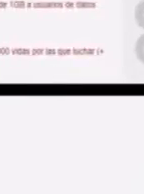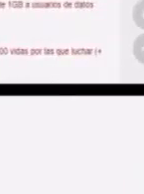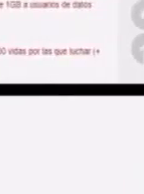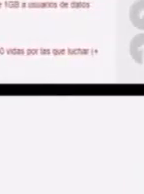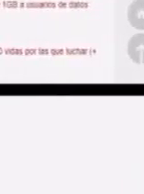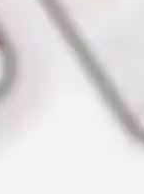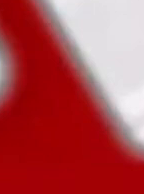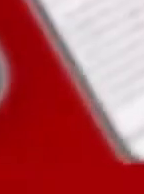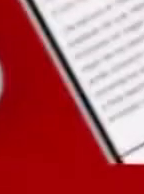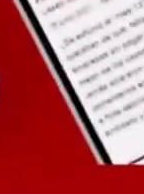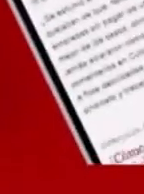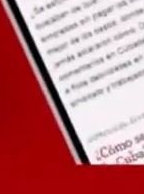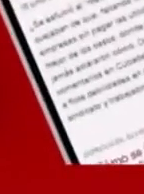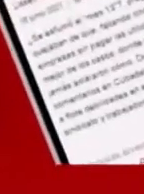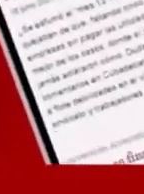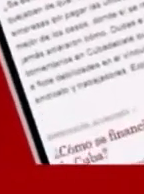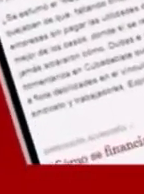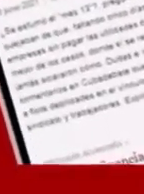espacio público